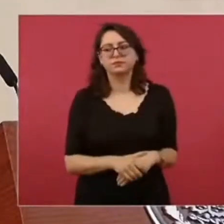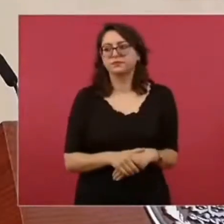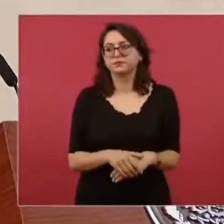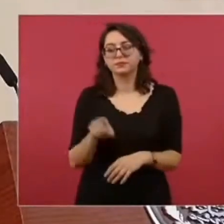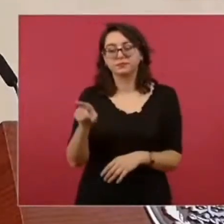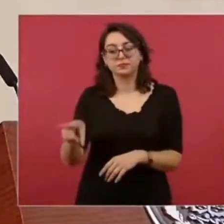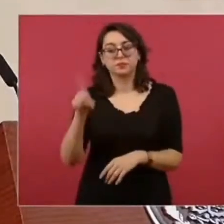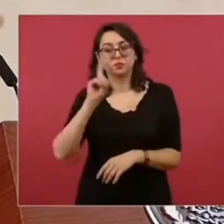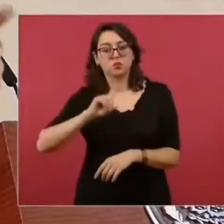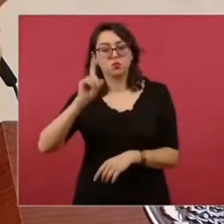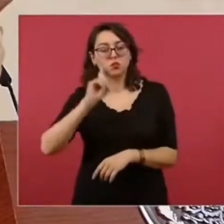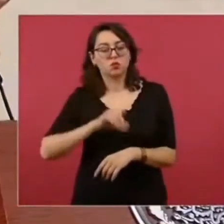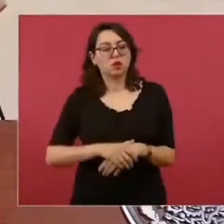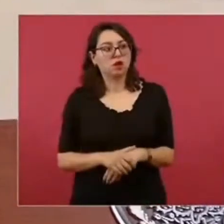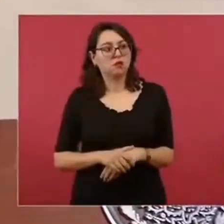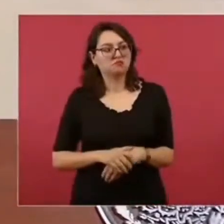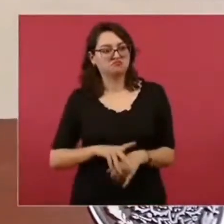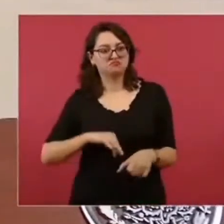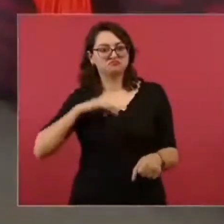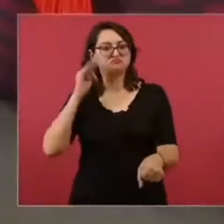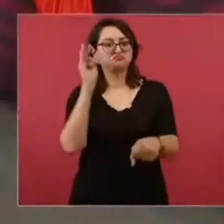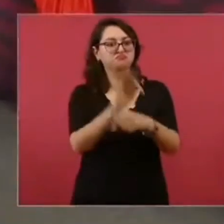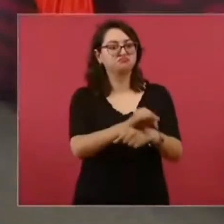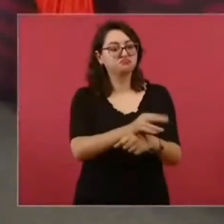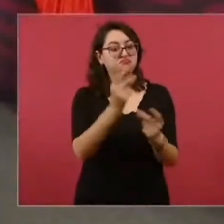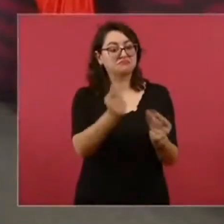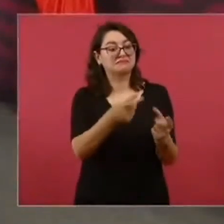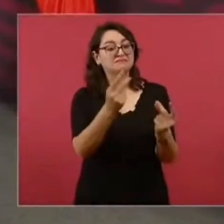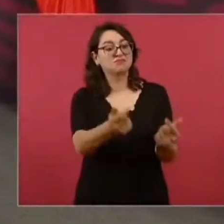reclusorio 1 hora para liberarlo?